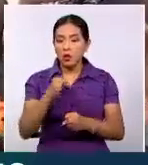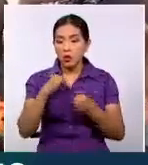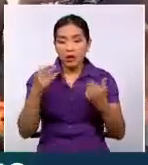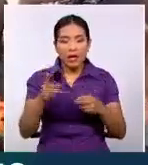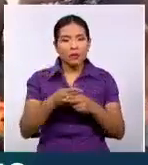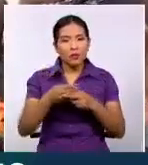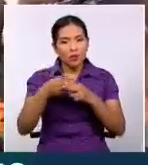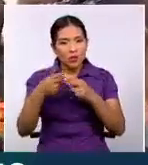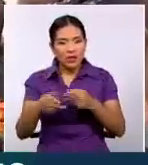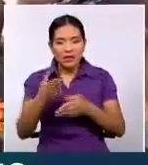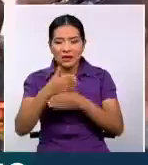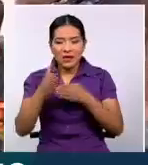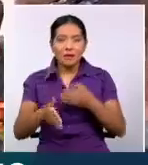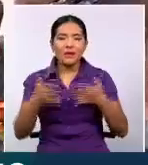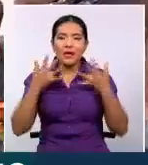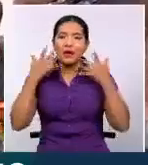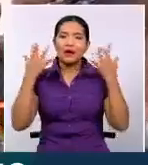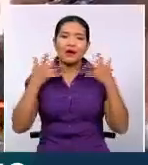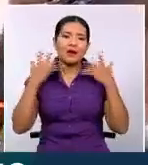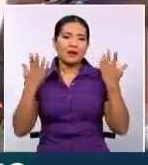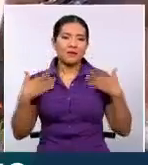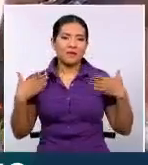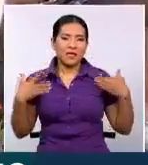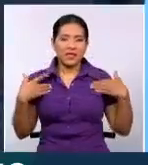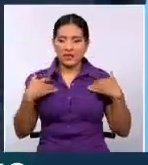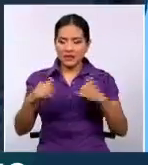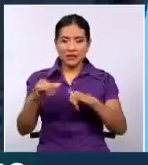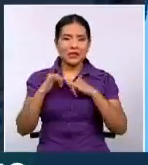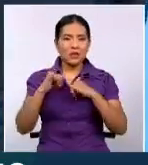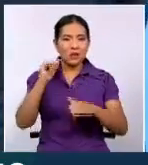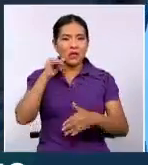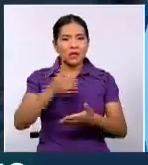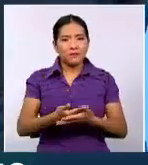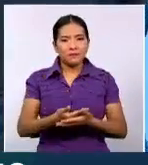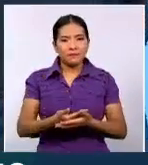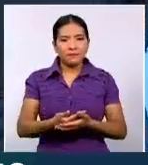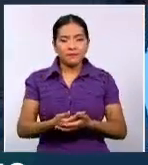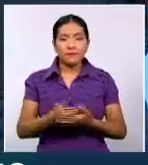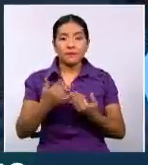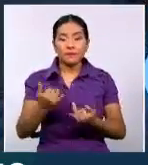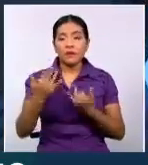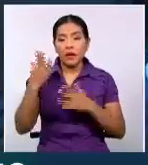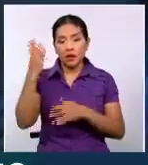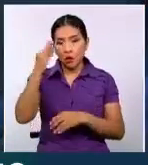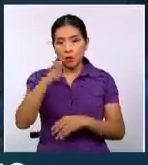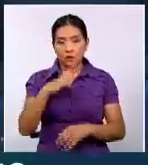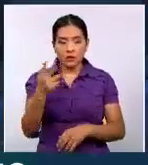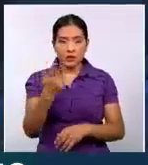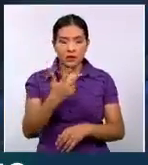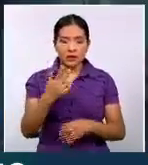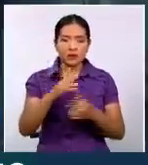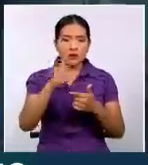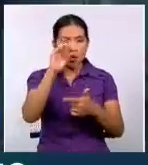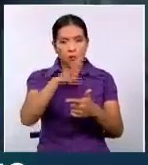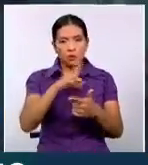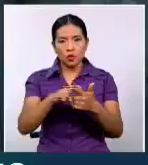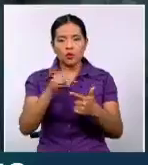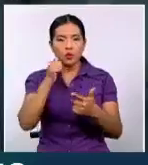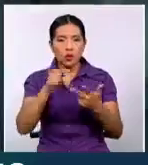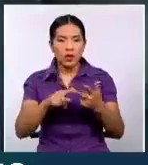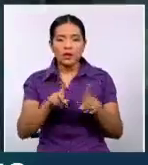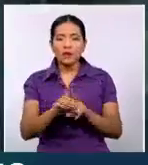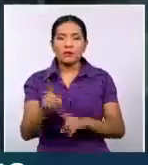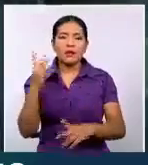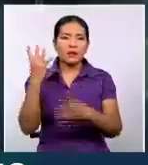todo de comentar bien con ella. Y ella estaba feliz. Los autores del crimen fueron enviados a la cárcel de San Pedro y Obrajes por el